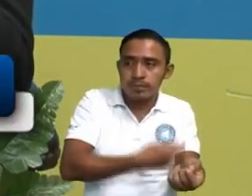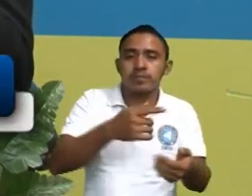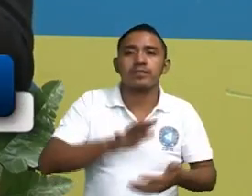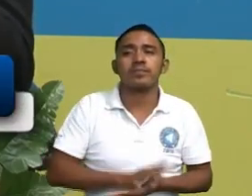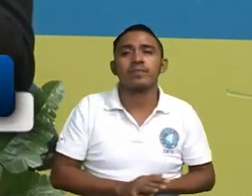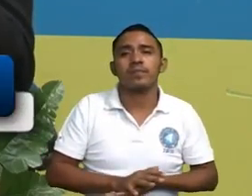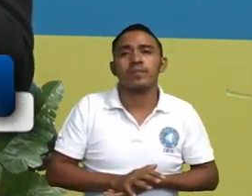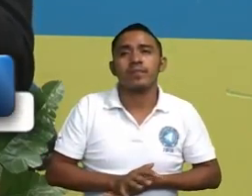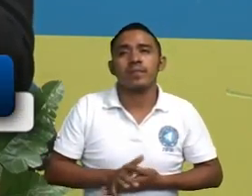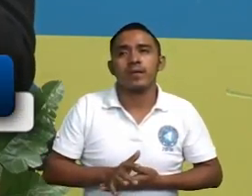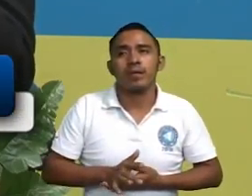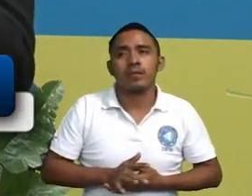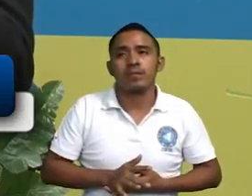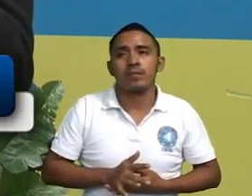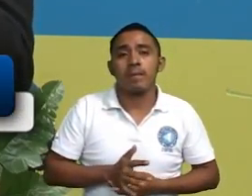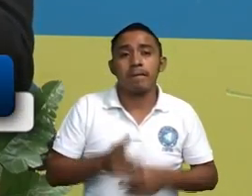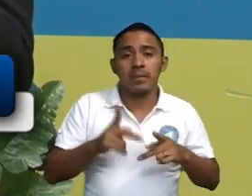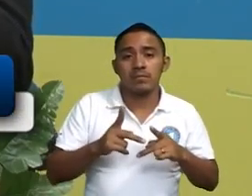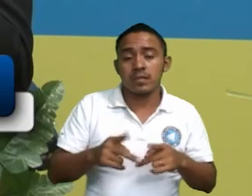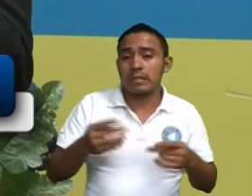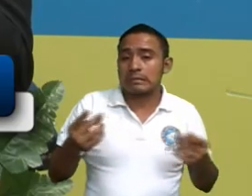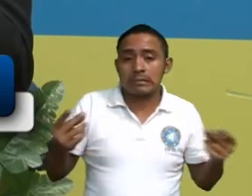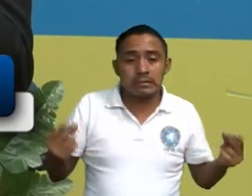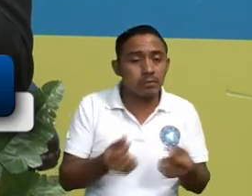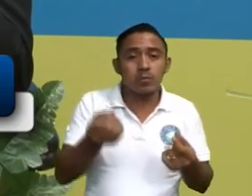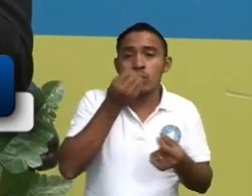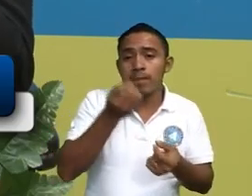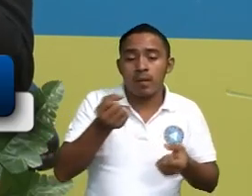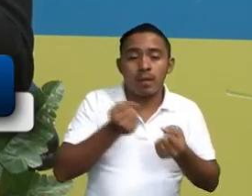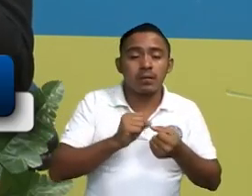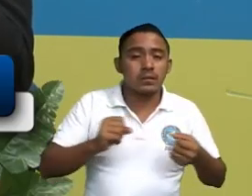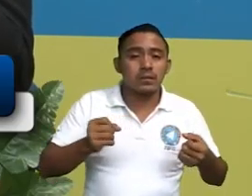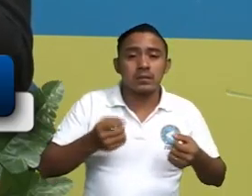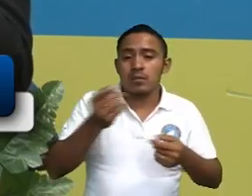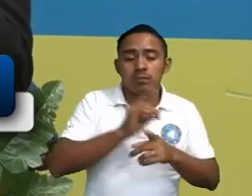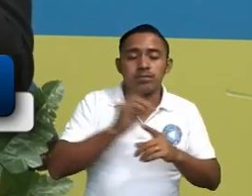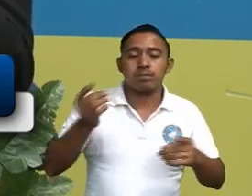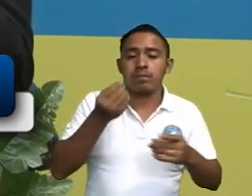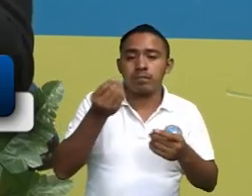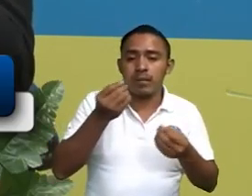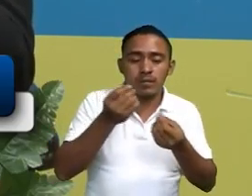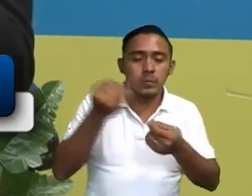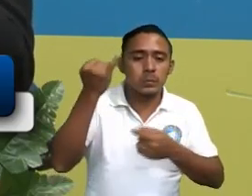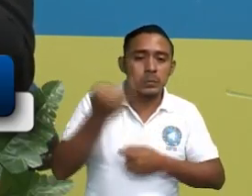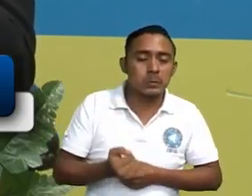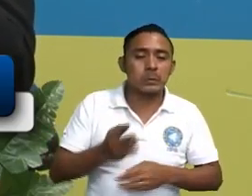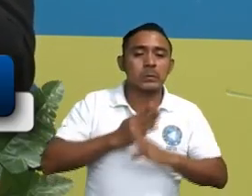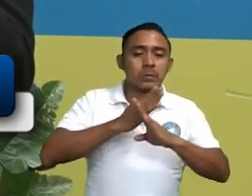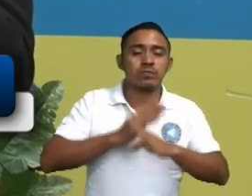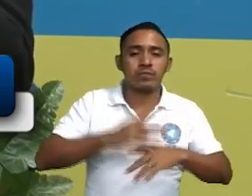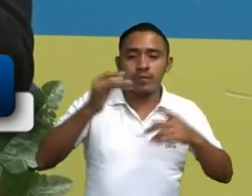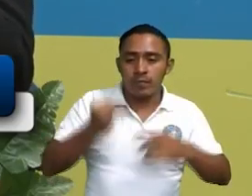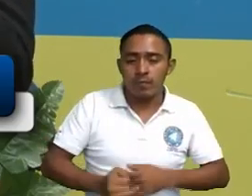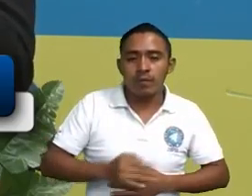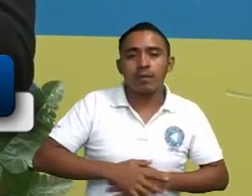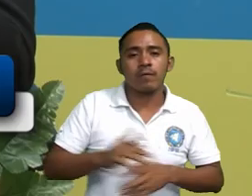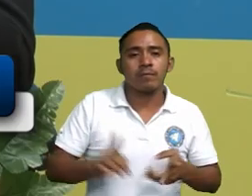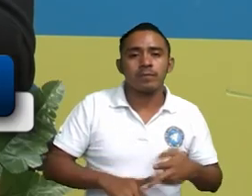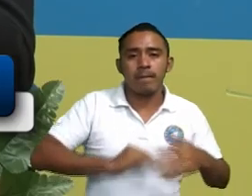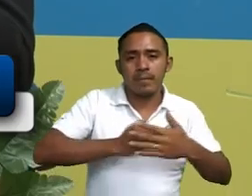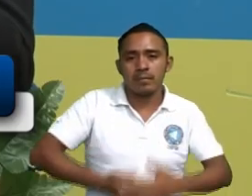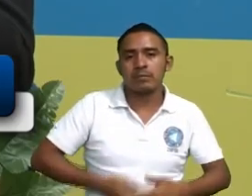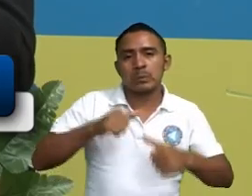bajen demasiado rápido de peso, ¿verdad? Los obesos, las mujeres de 40 años, el uso de anticonceptivos orales, los embarazos a